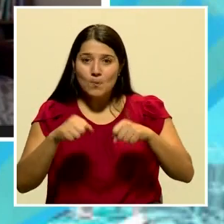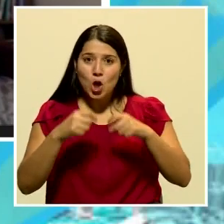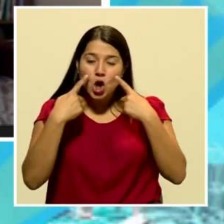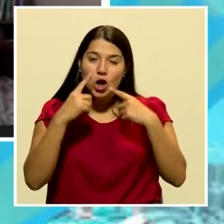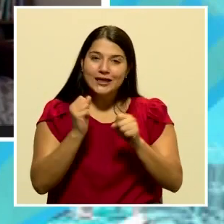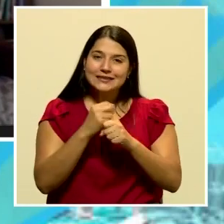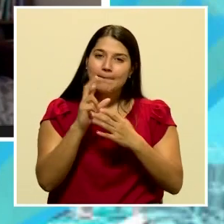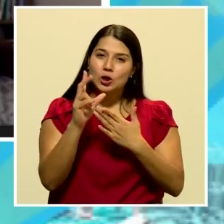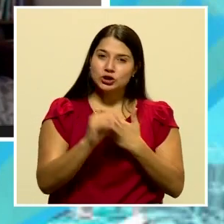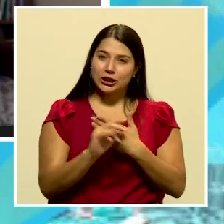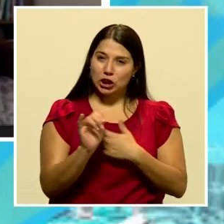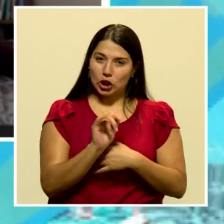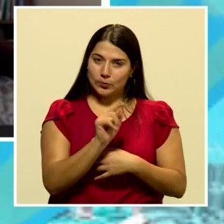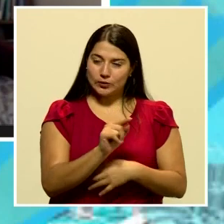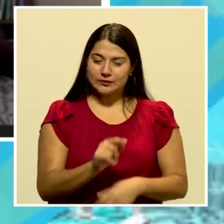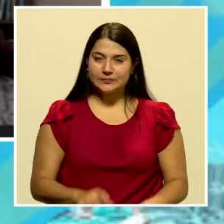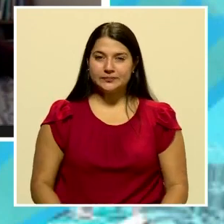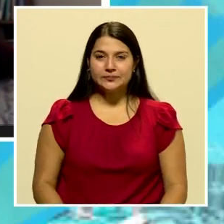como este?